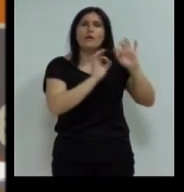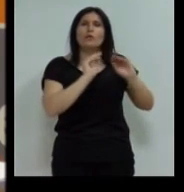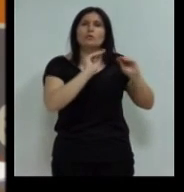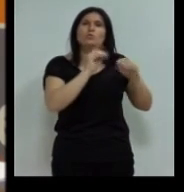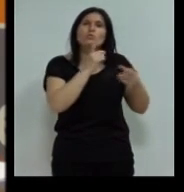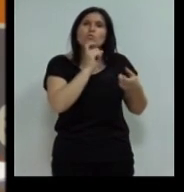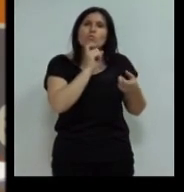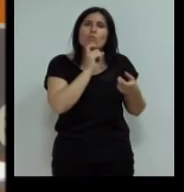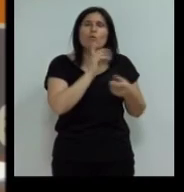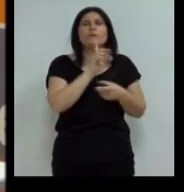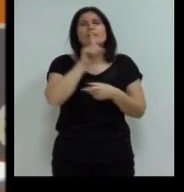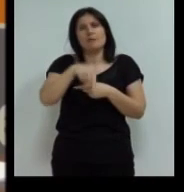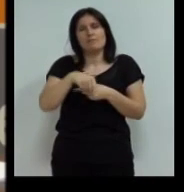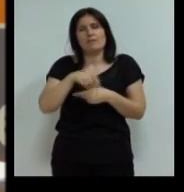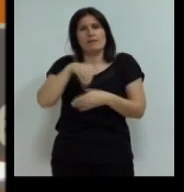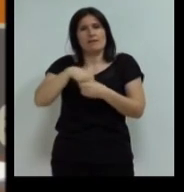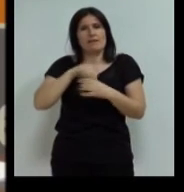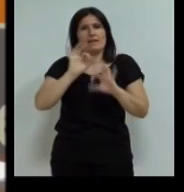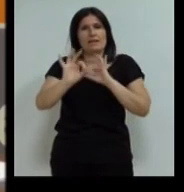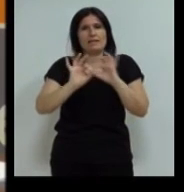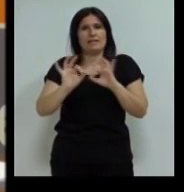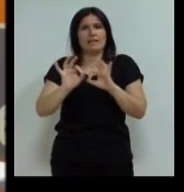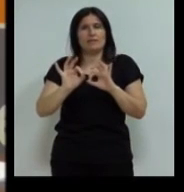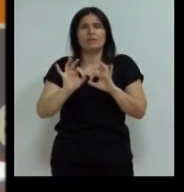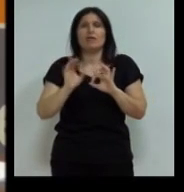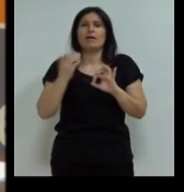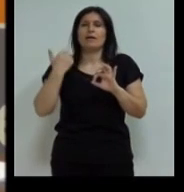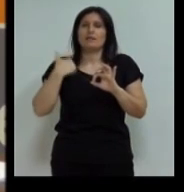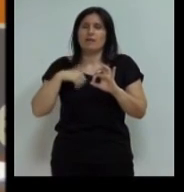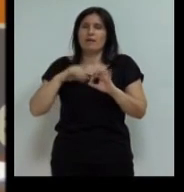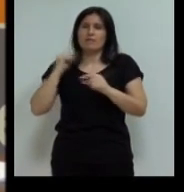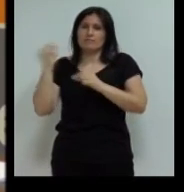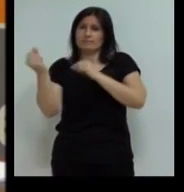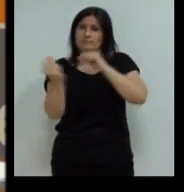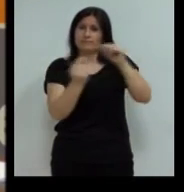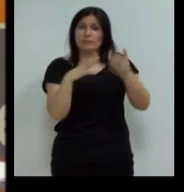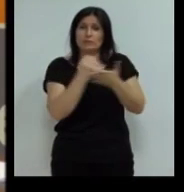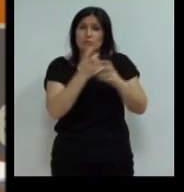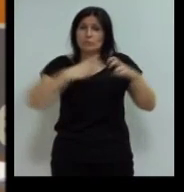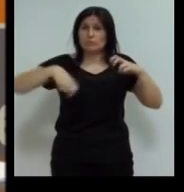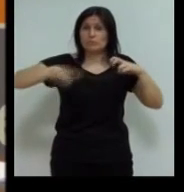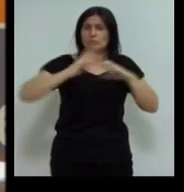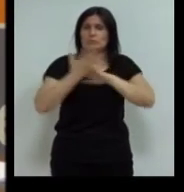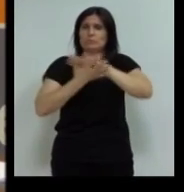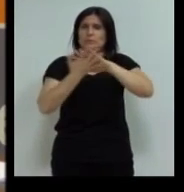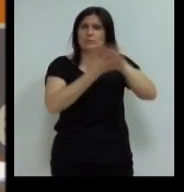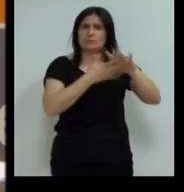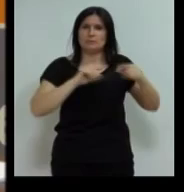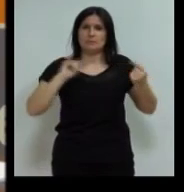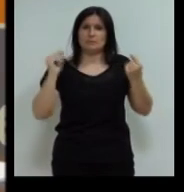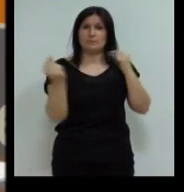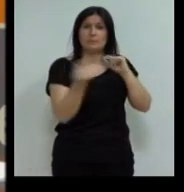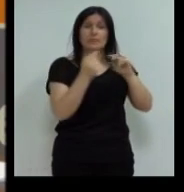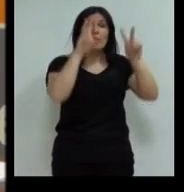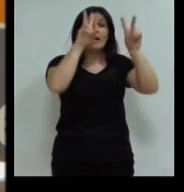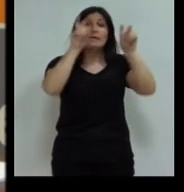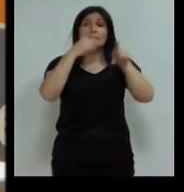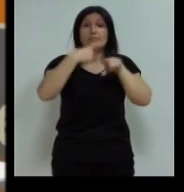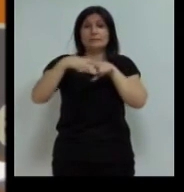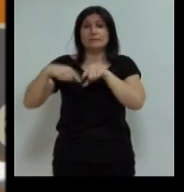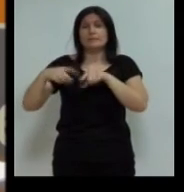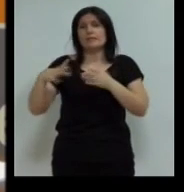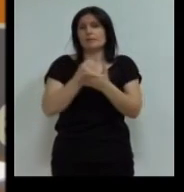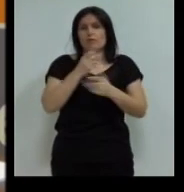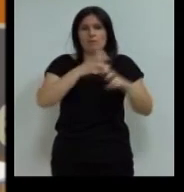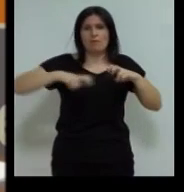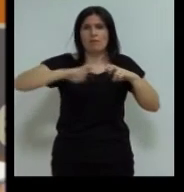su vez igual el teatro accesible. Y hemos estado debatiendo entre todos diferentes temas que a todos los de aquí